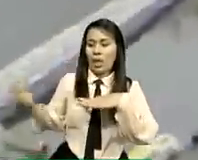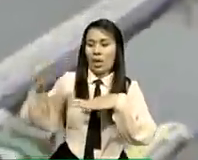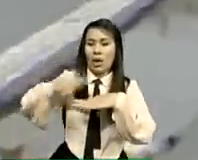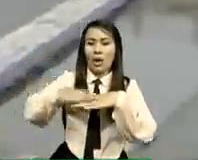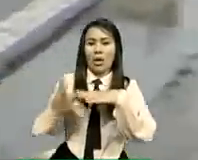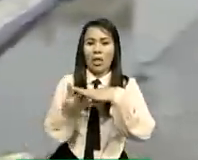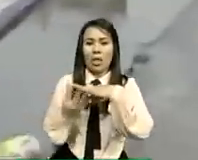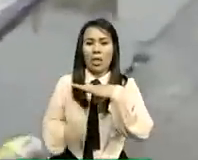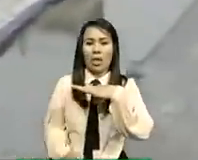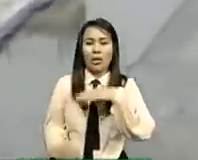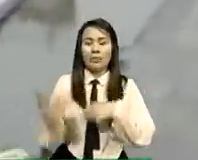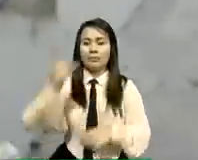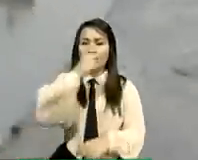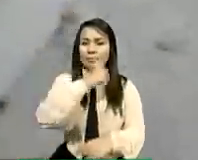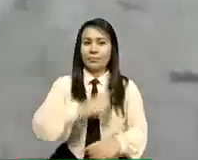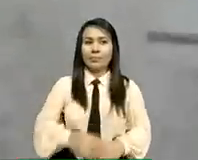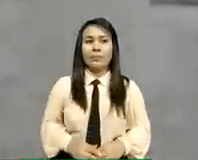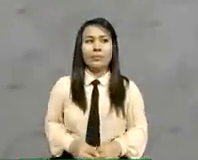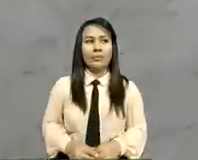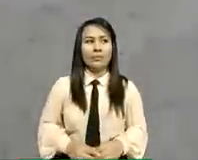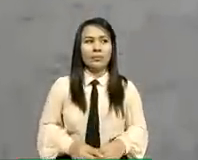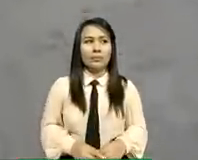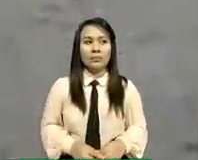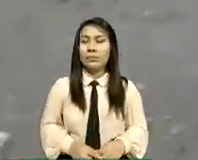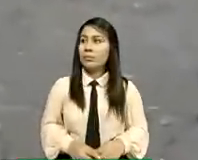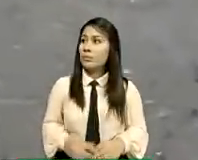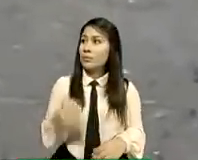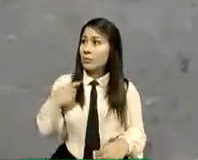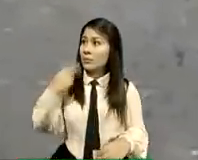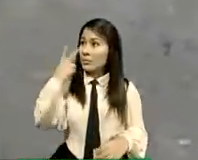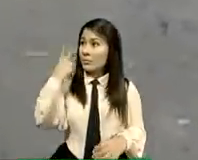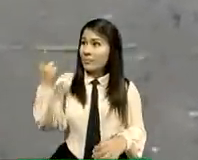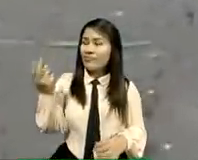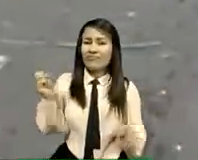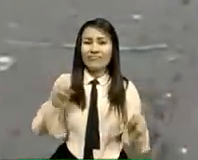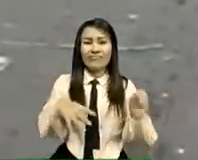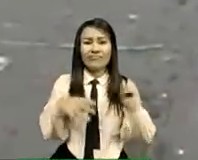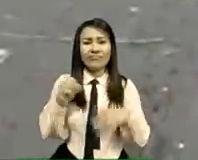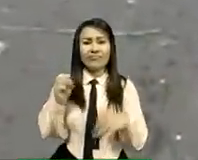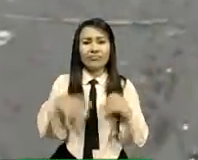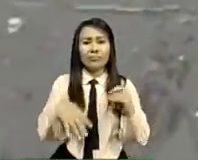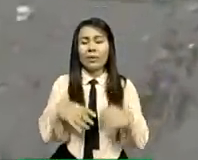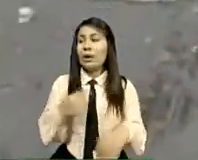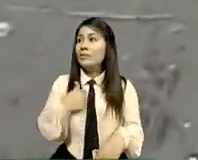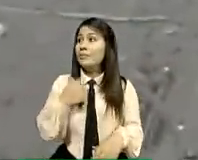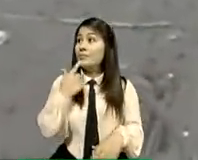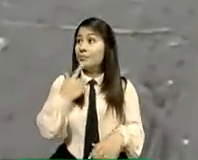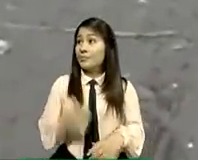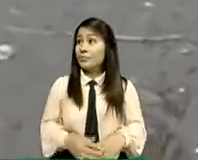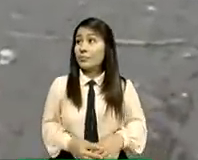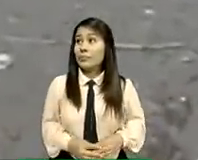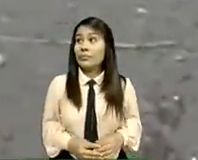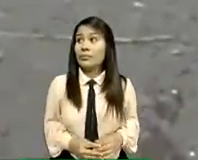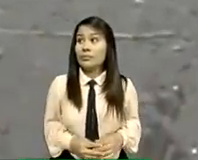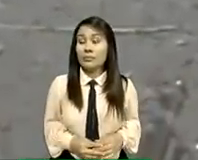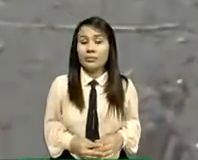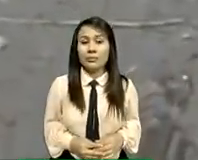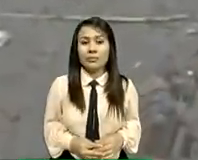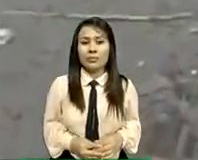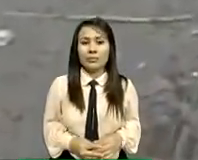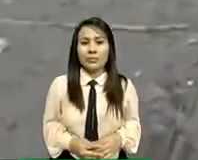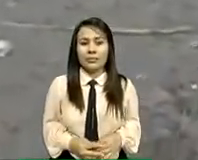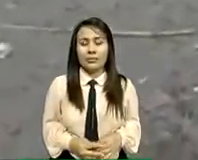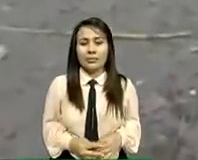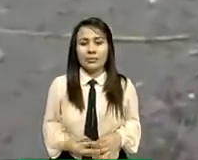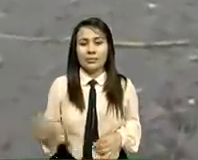lluvia, que está bastante copiosa hasta el momento, a pesar de que está calmando un poco, generó la existencia,